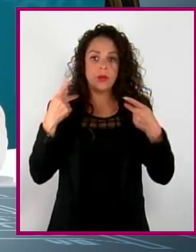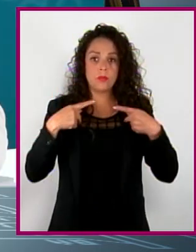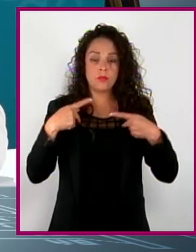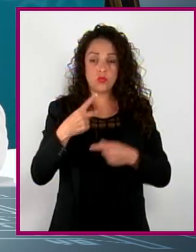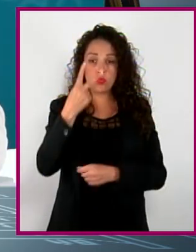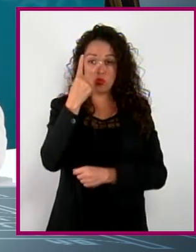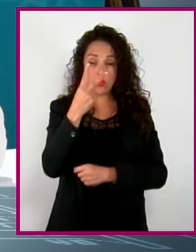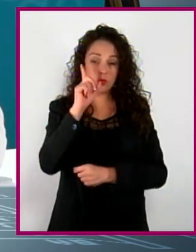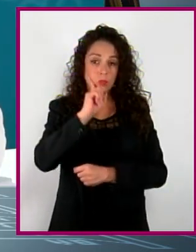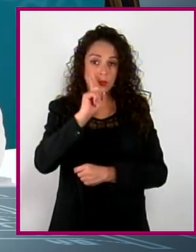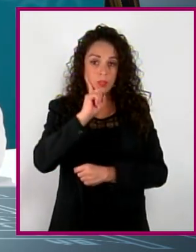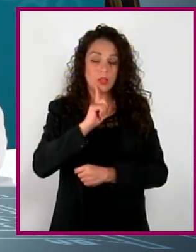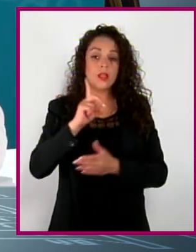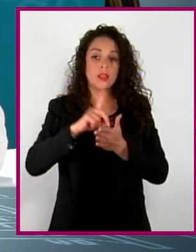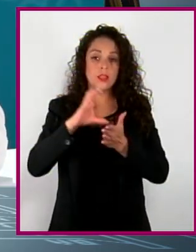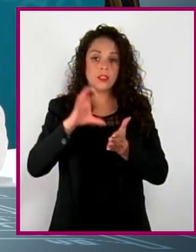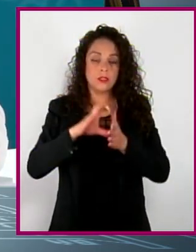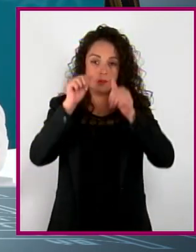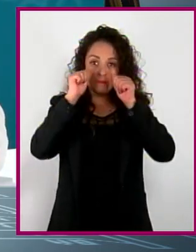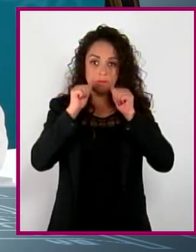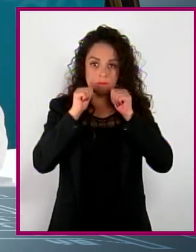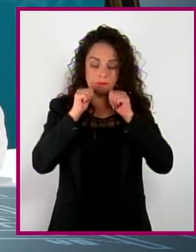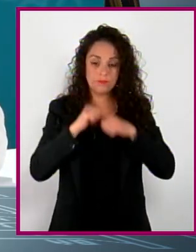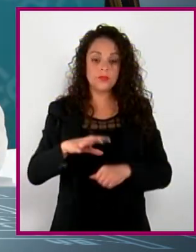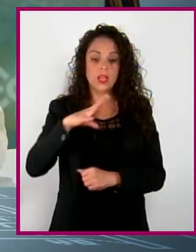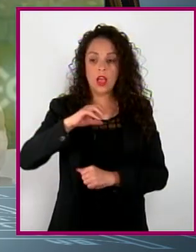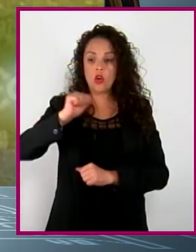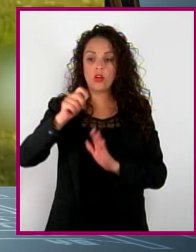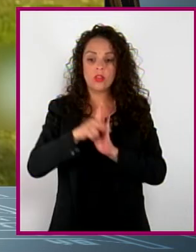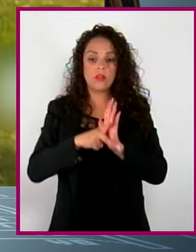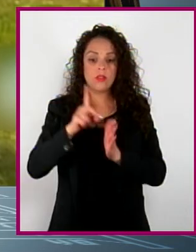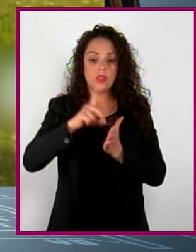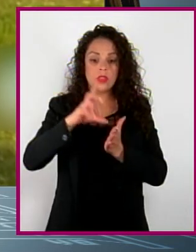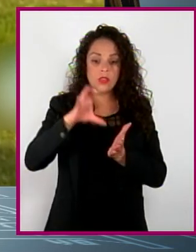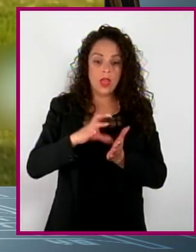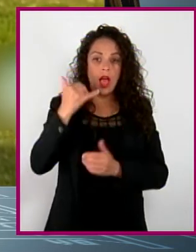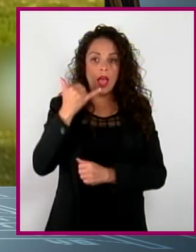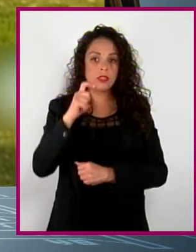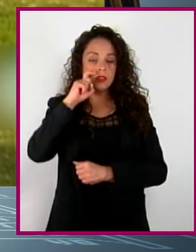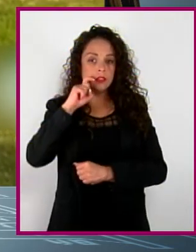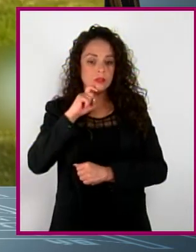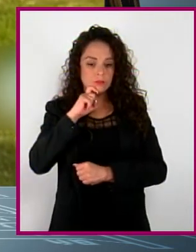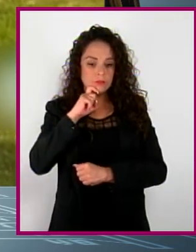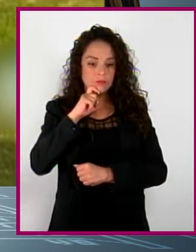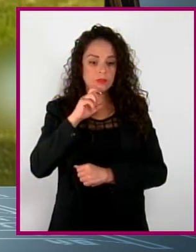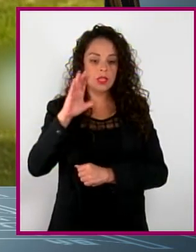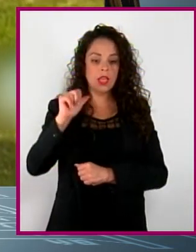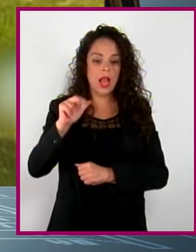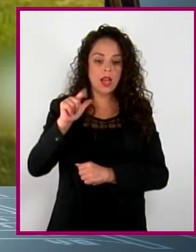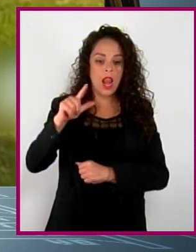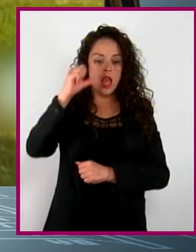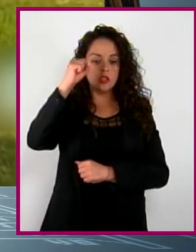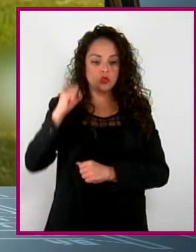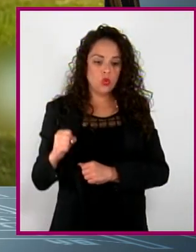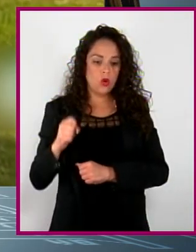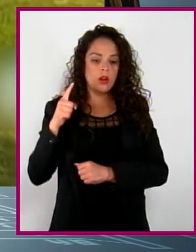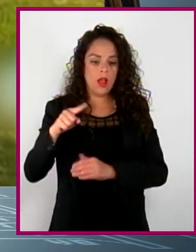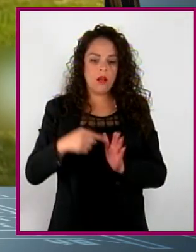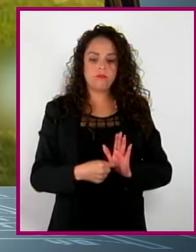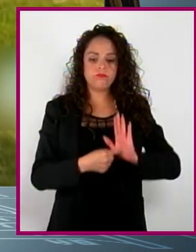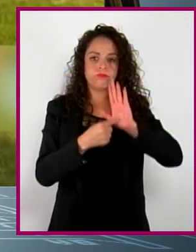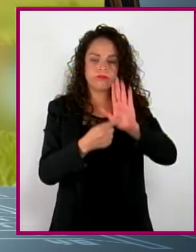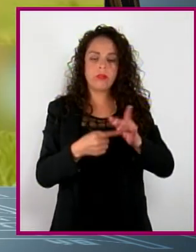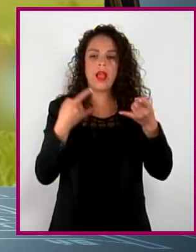visual. Está también el video titulado Discapacidad y Sexualidad, de Solidarios Canal Sur, en el que presentan la historia de amor